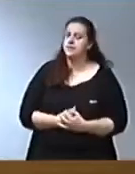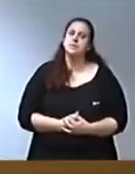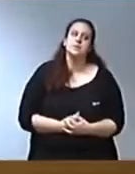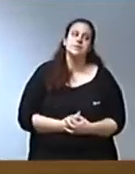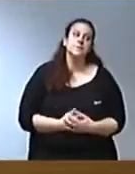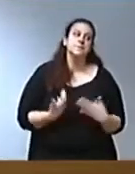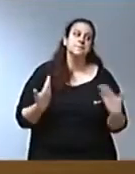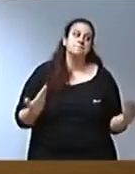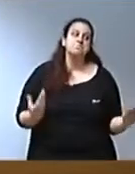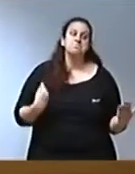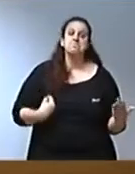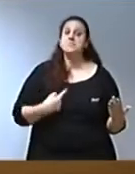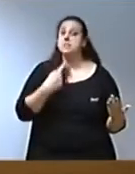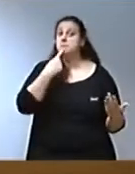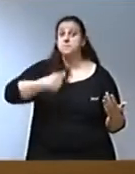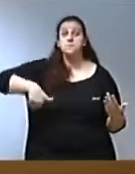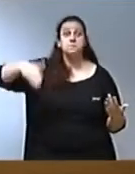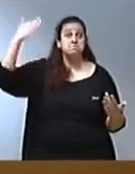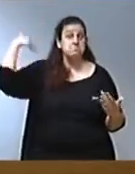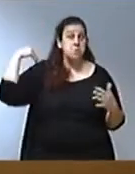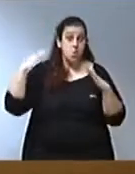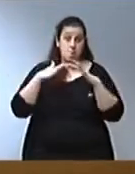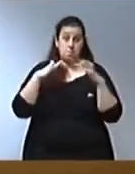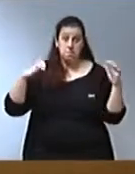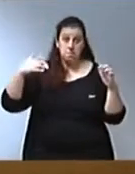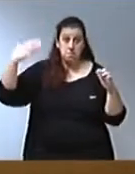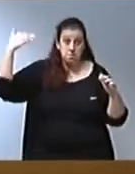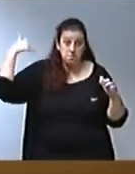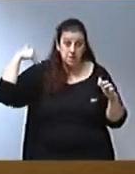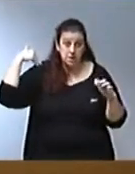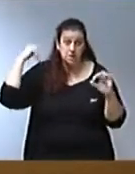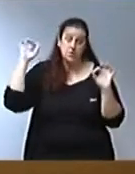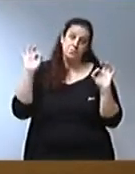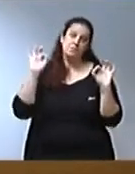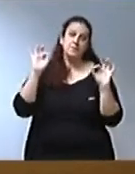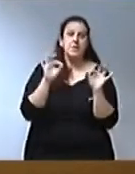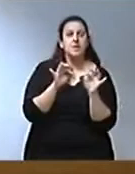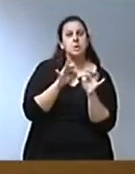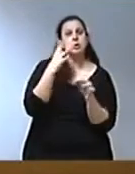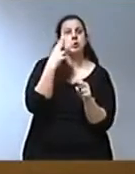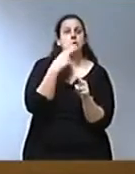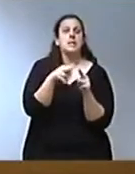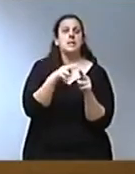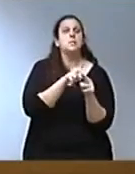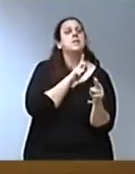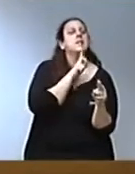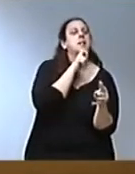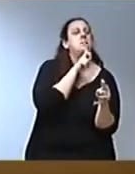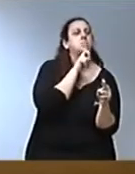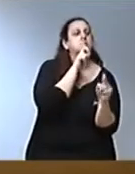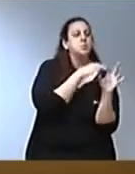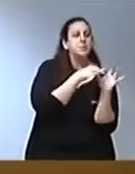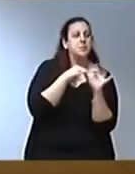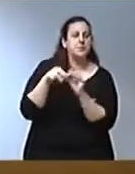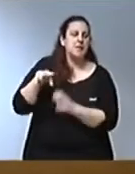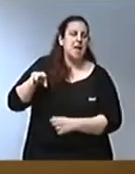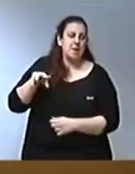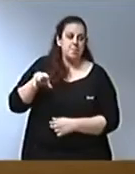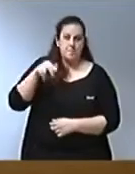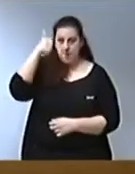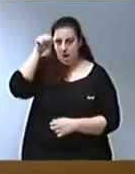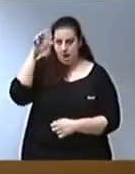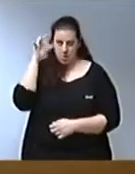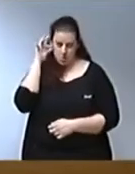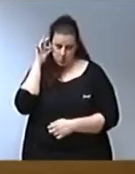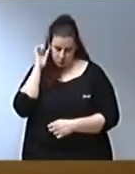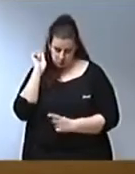Como les dije en el pasado pleno, la suerte política de Chimo Puig está unida a la de sus hermanos. Es preso y